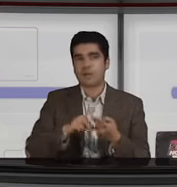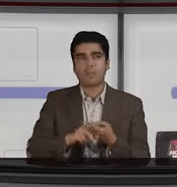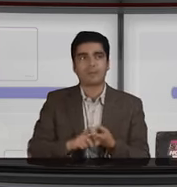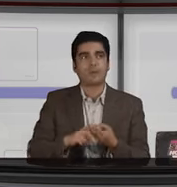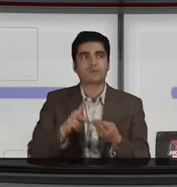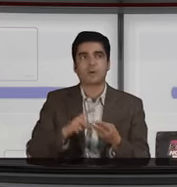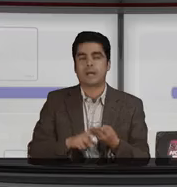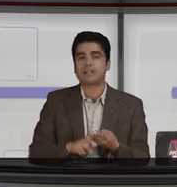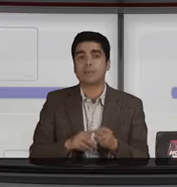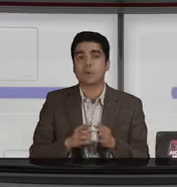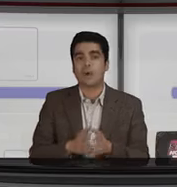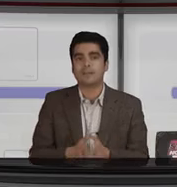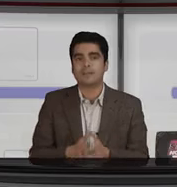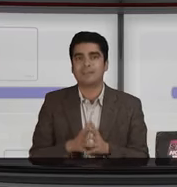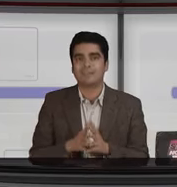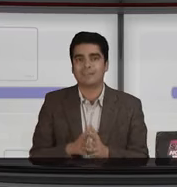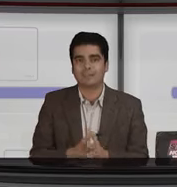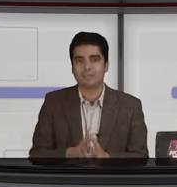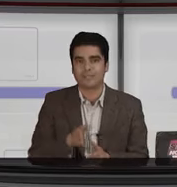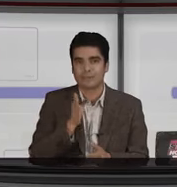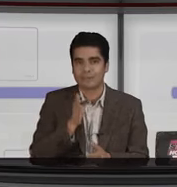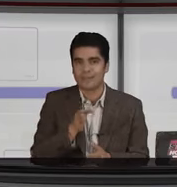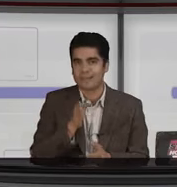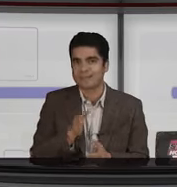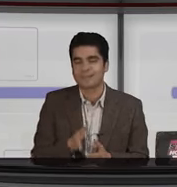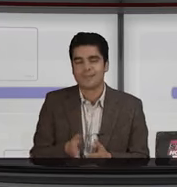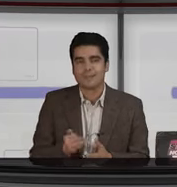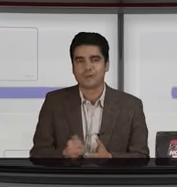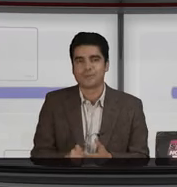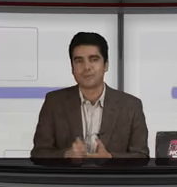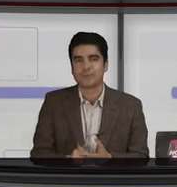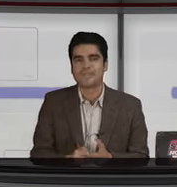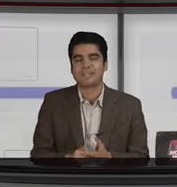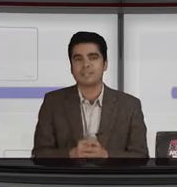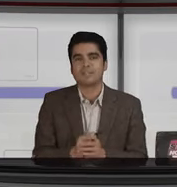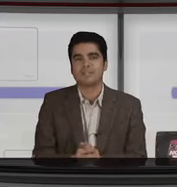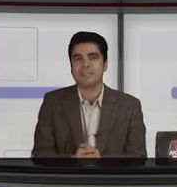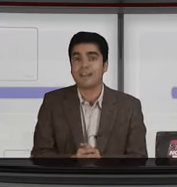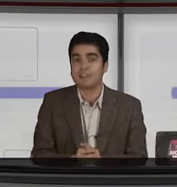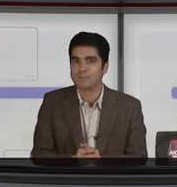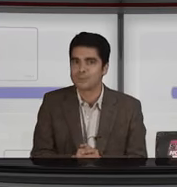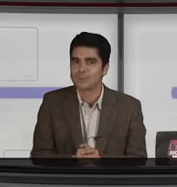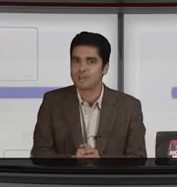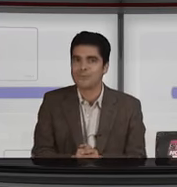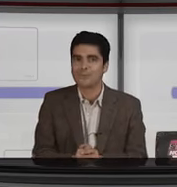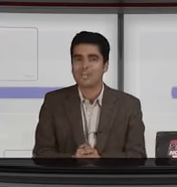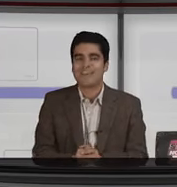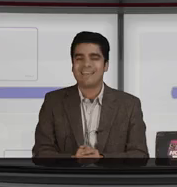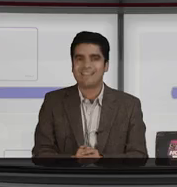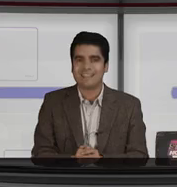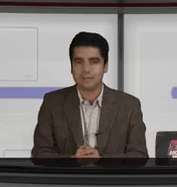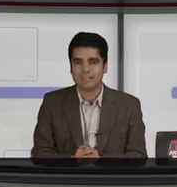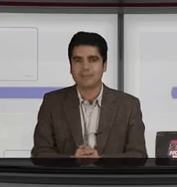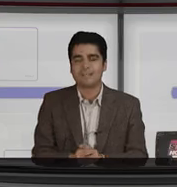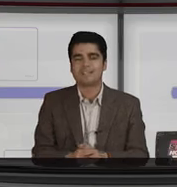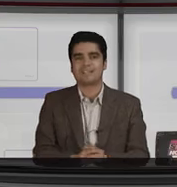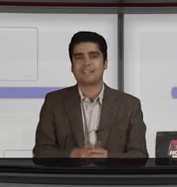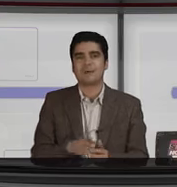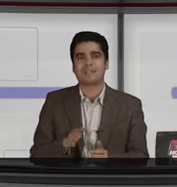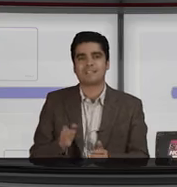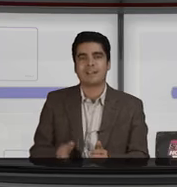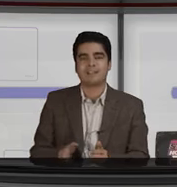ciudadana, comentario, sugerencia, cualquier inquietud que tú tengas, inclusive si quieres felicitar a alguien por su cumpleaños, desde ahorita